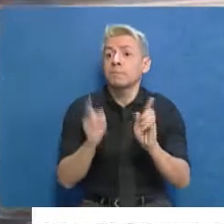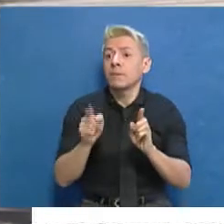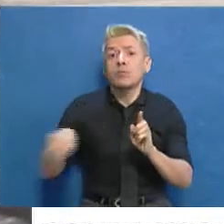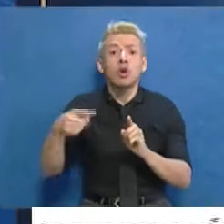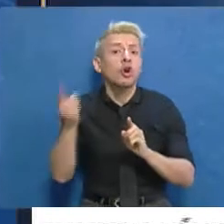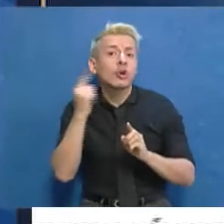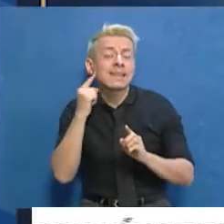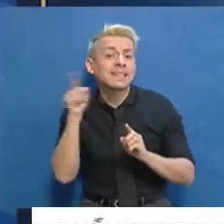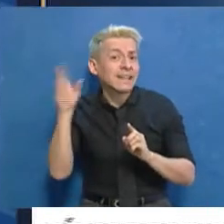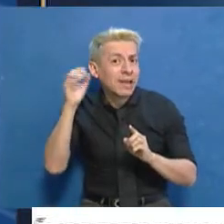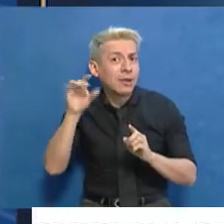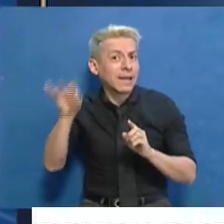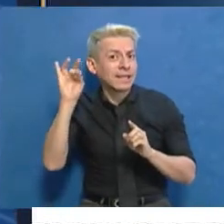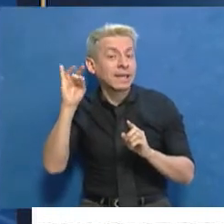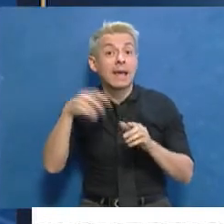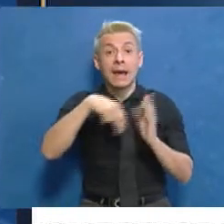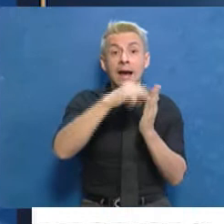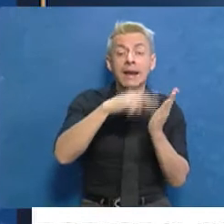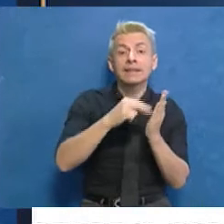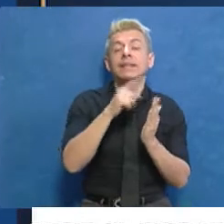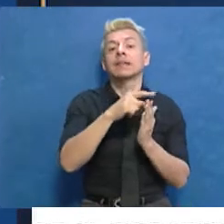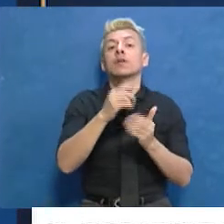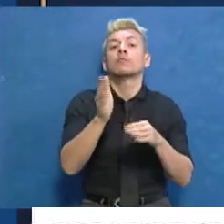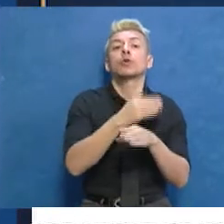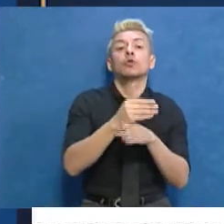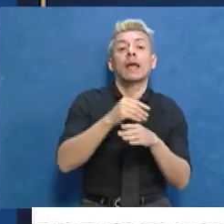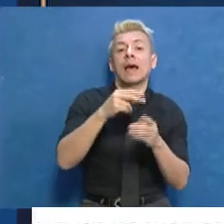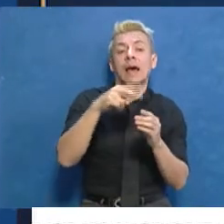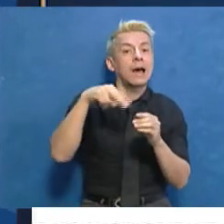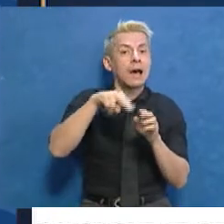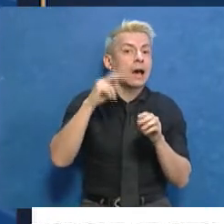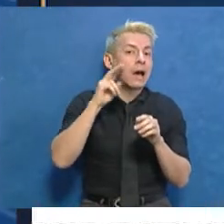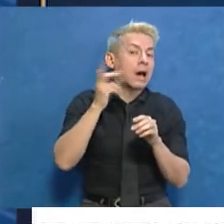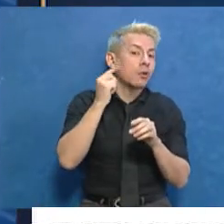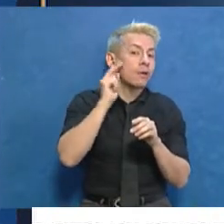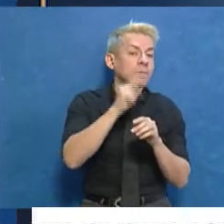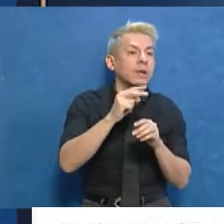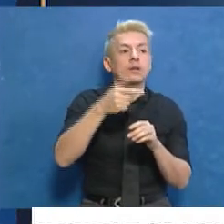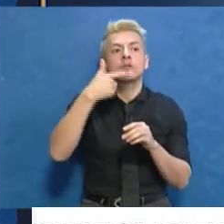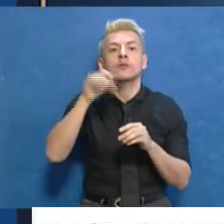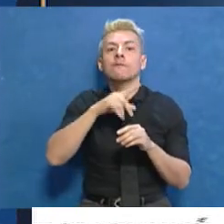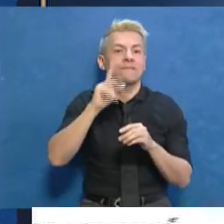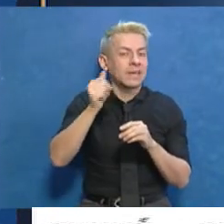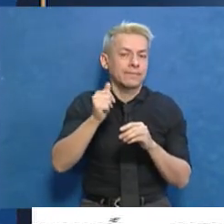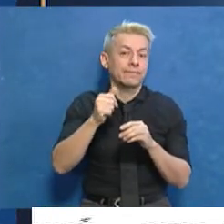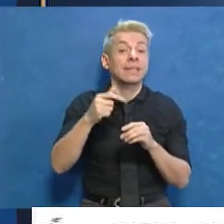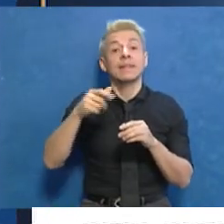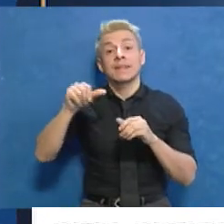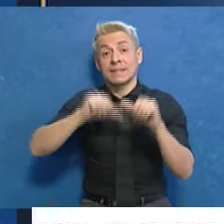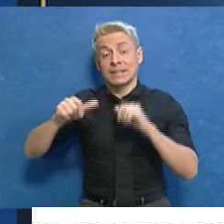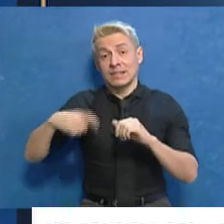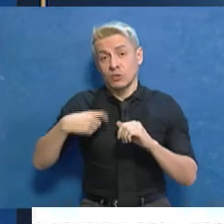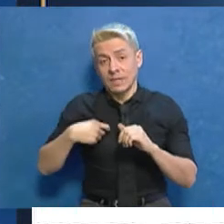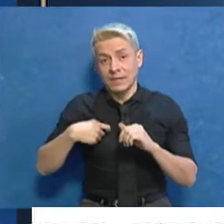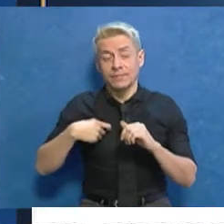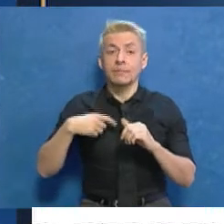la radio. En arte fue premiada la productora audiovisual Sofía Toro Polichino. En ciencias sociales, la